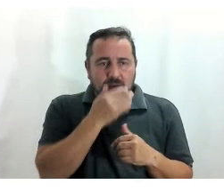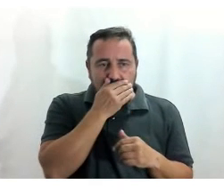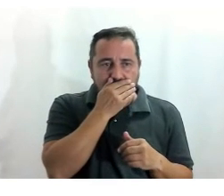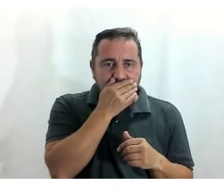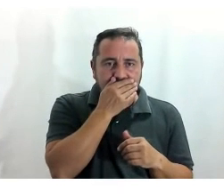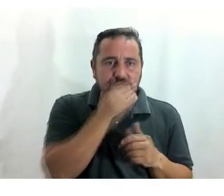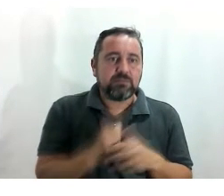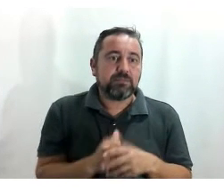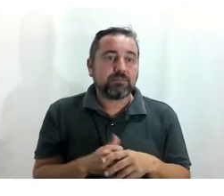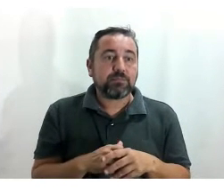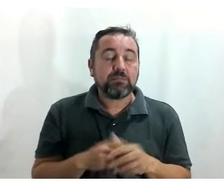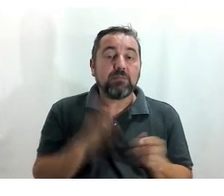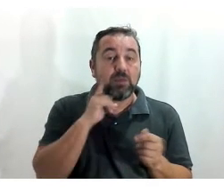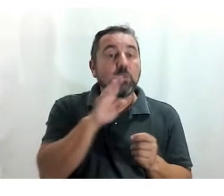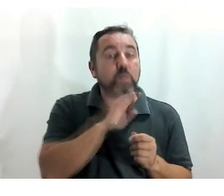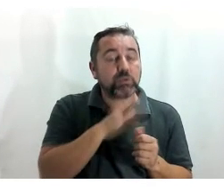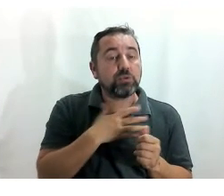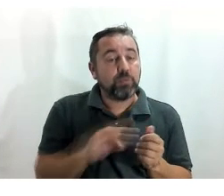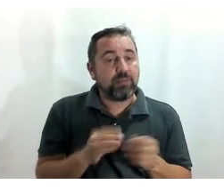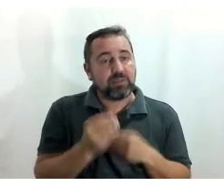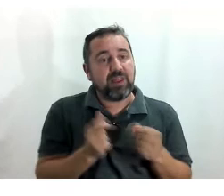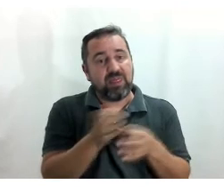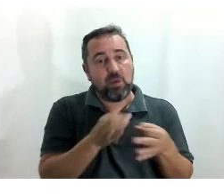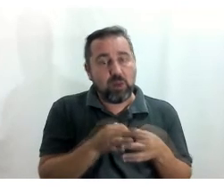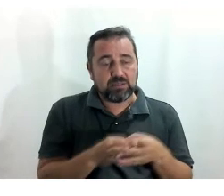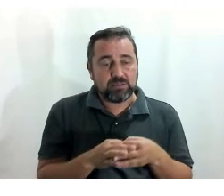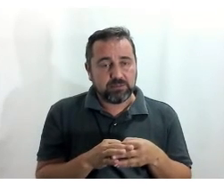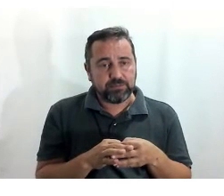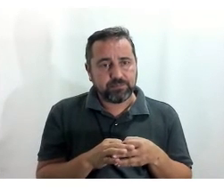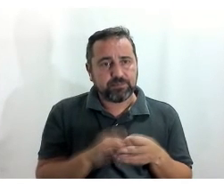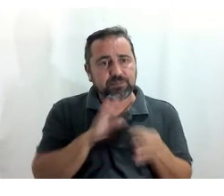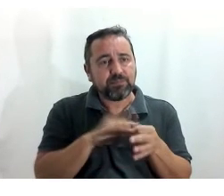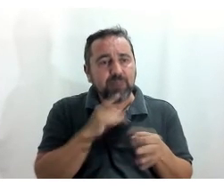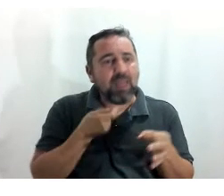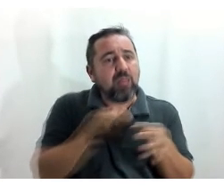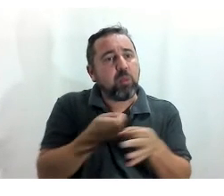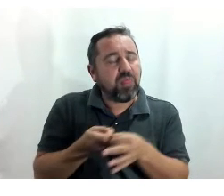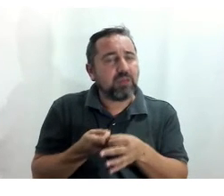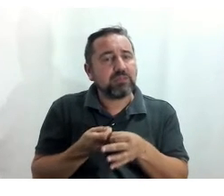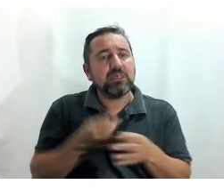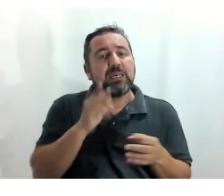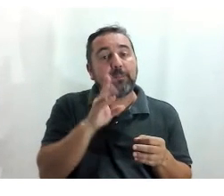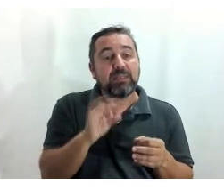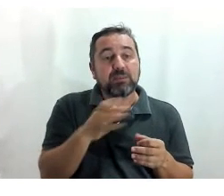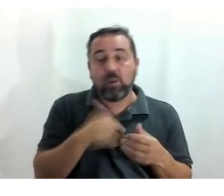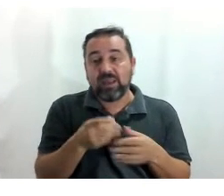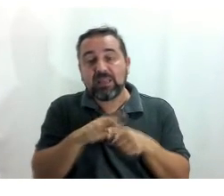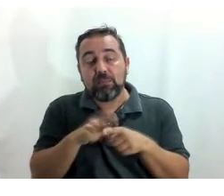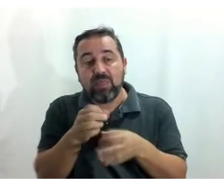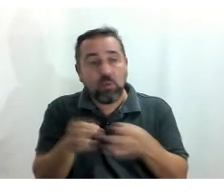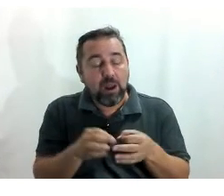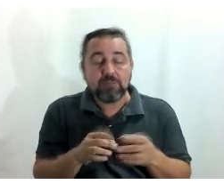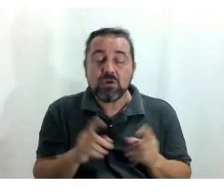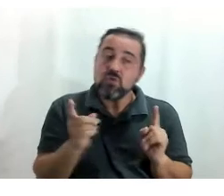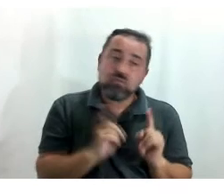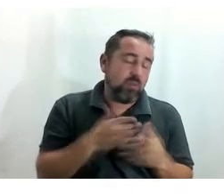Y como caso curioso, ¿se pueden obtener células inducidas IPS a partir de cualquier tipo celular? Pues no a partir